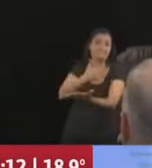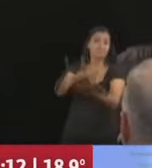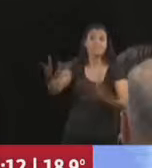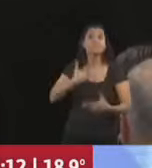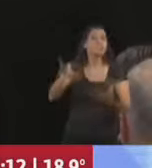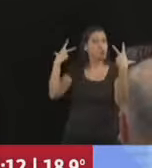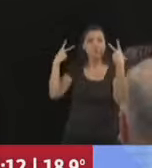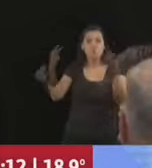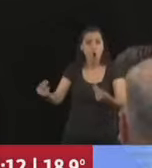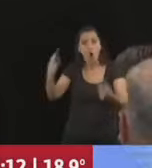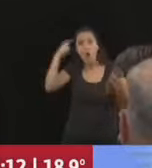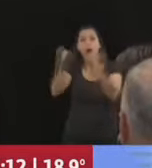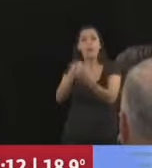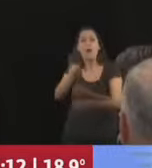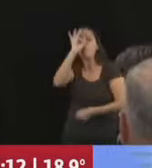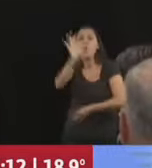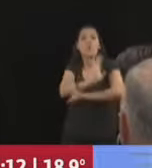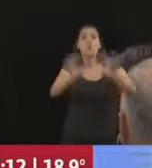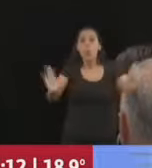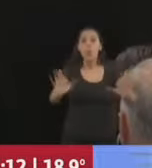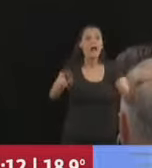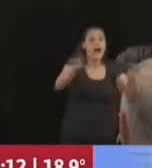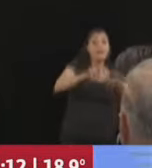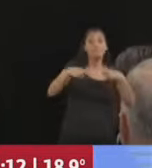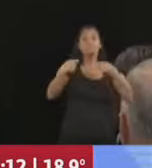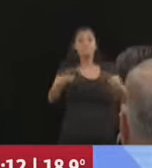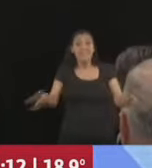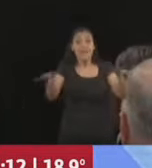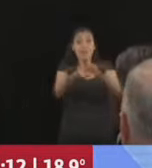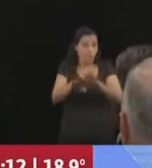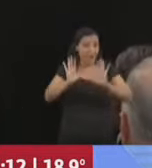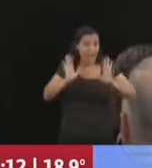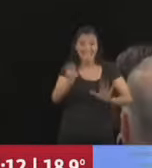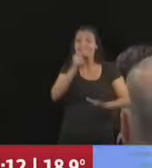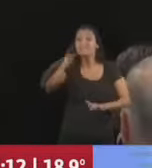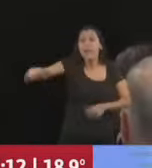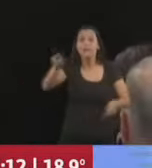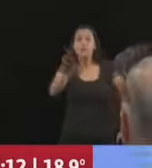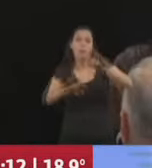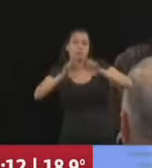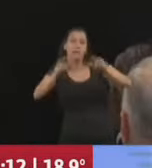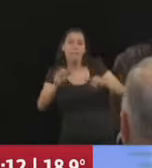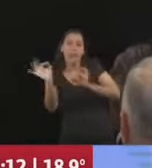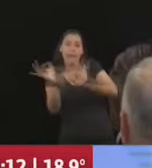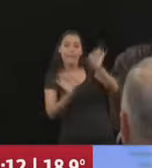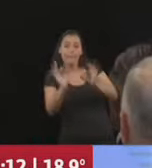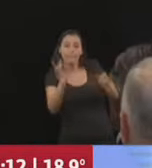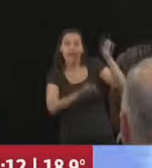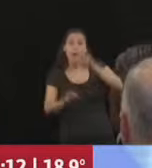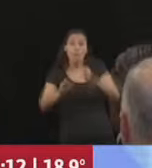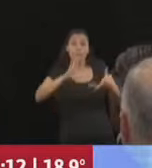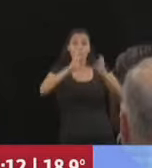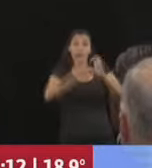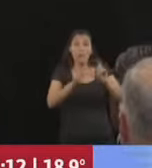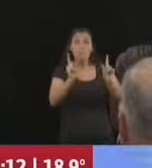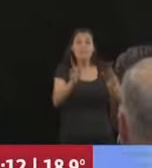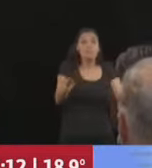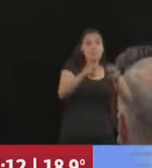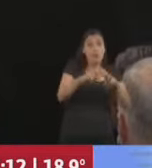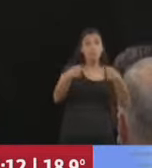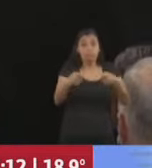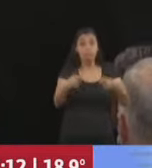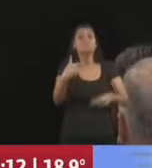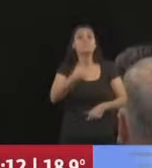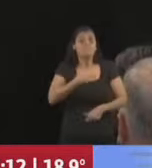debe recomponer fundamentalmente las jubilaciones en la República Argentina. Miren, yo intento